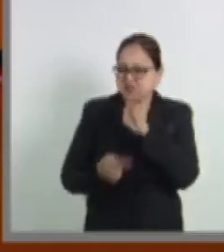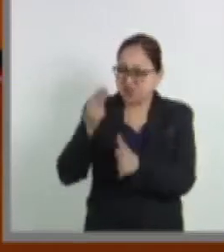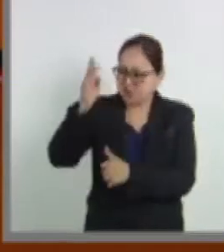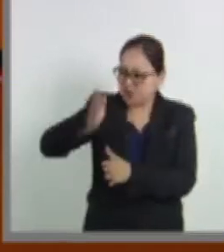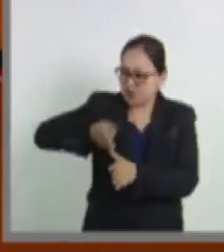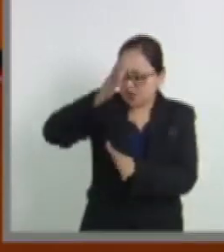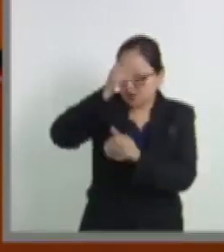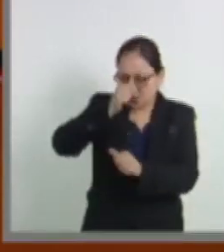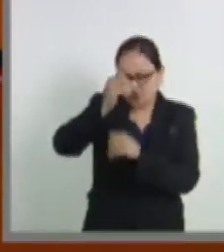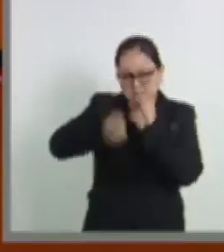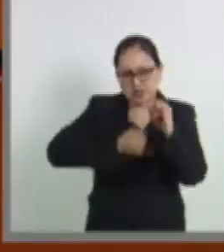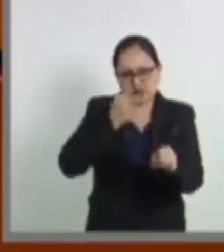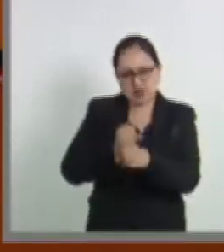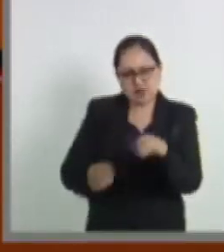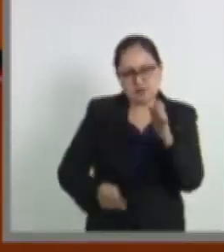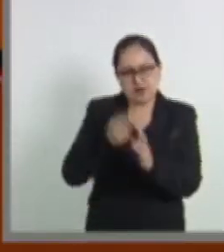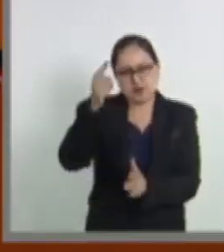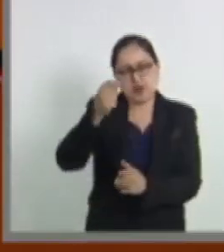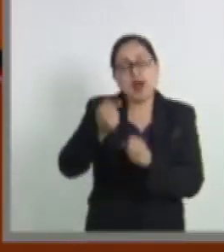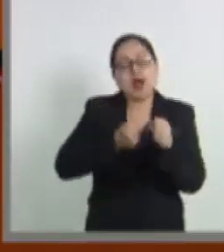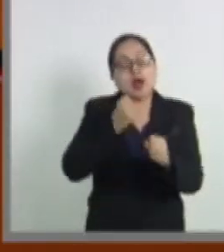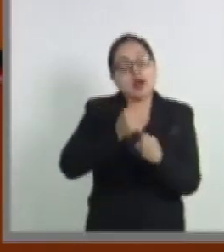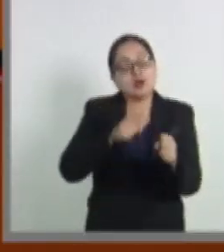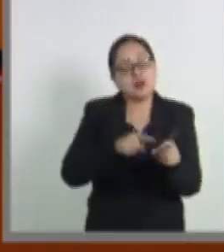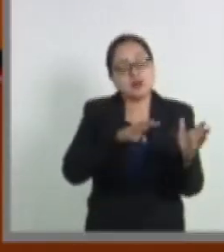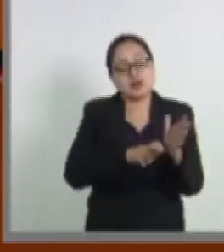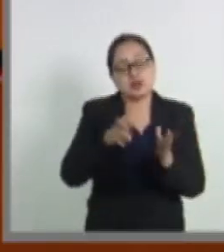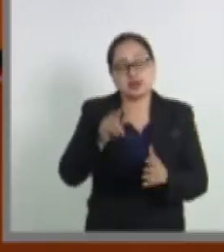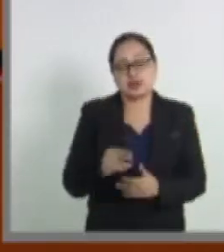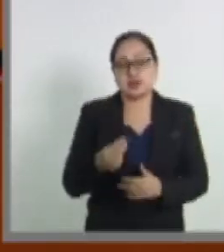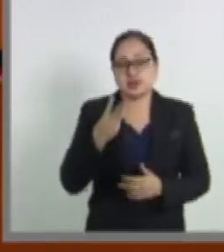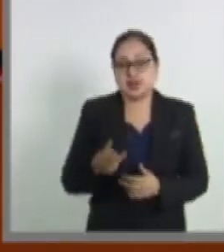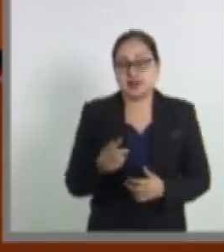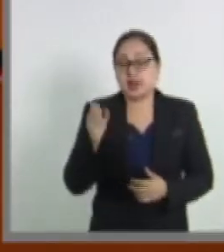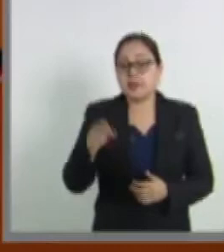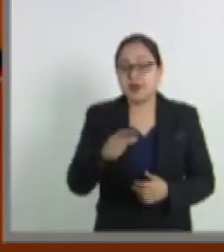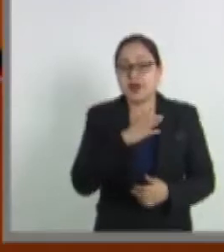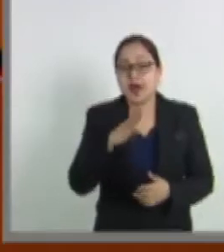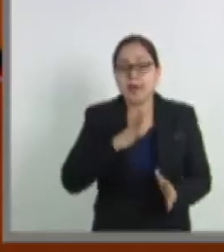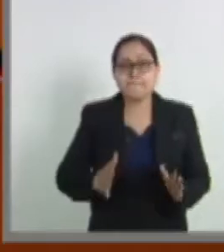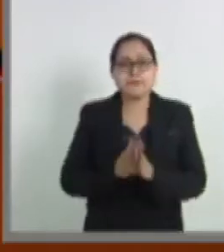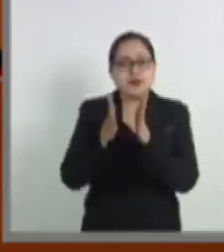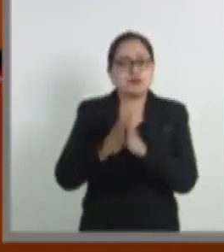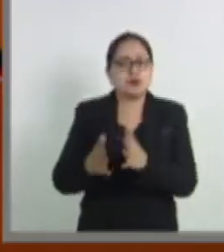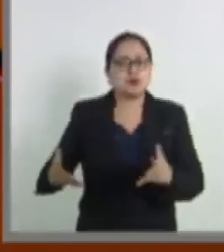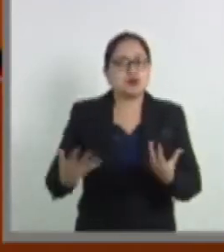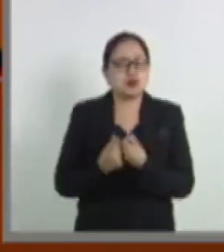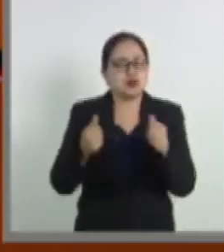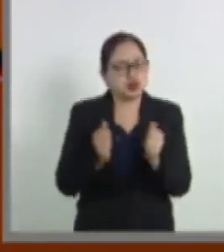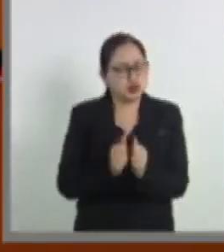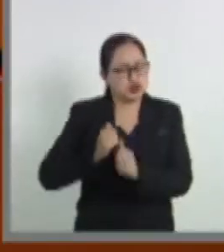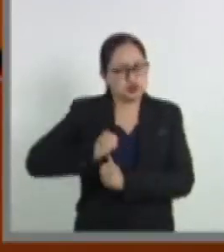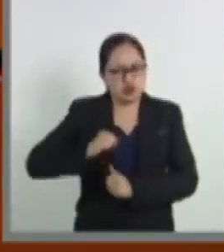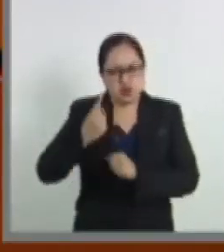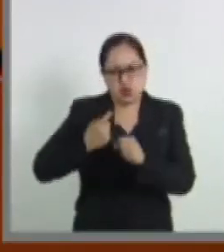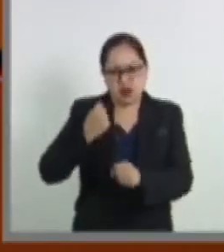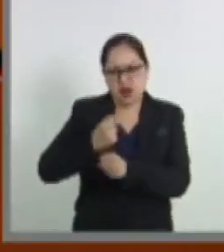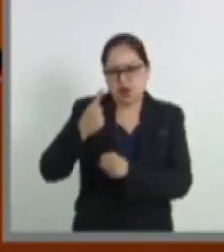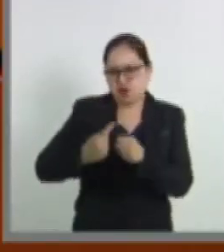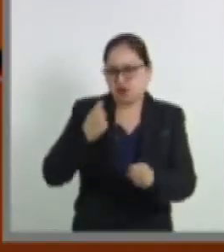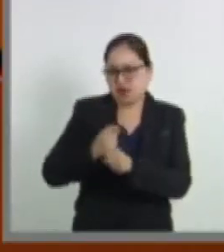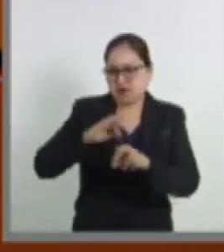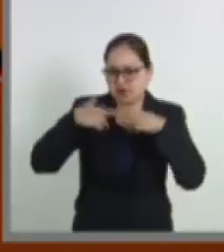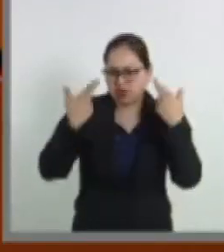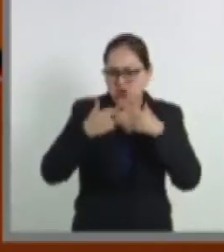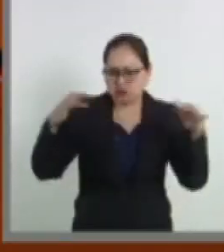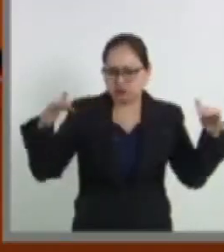la convención en 1983. Además, participa activamente en las sesiones anuales de la autoridad y forma parte de